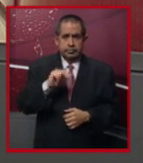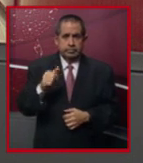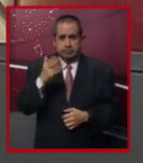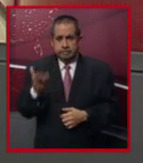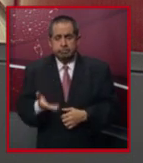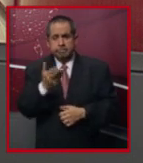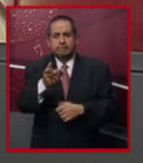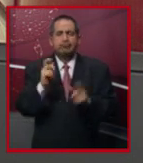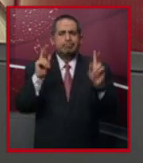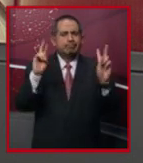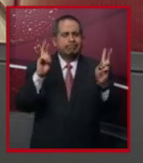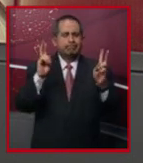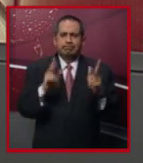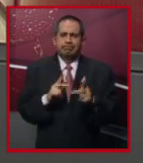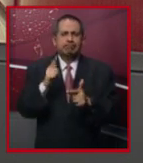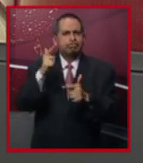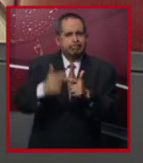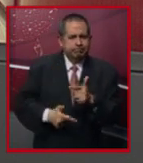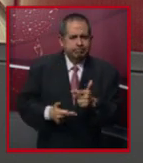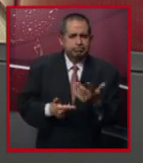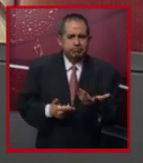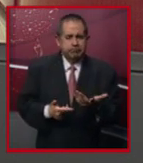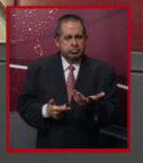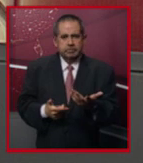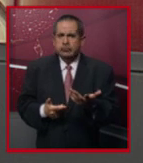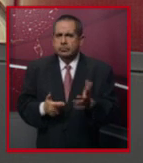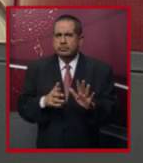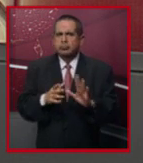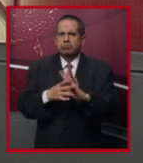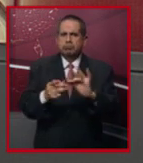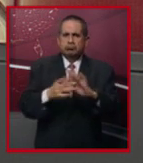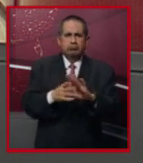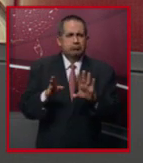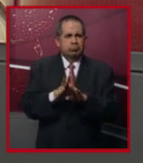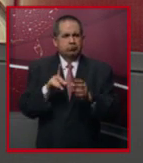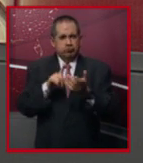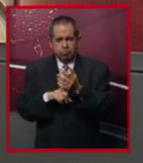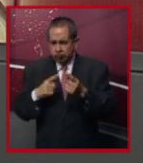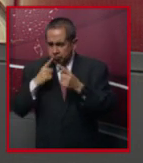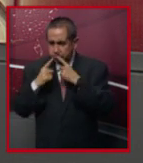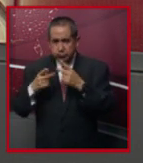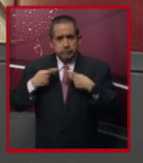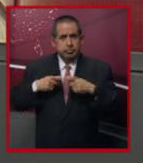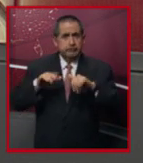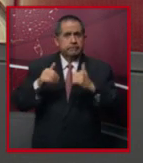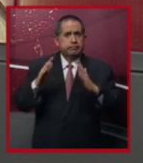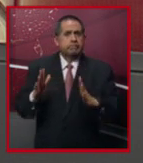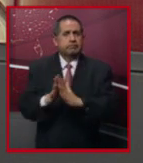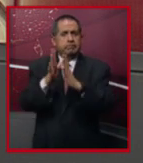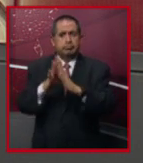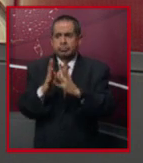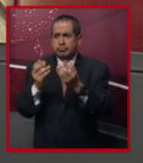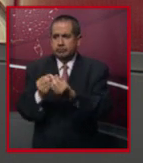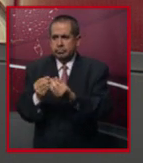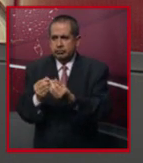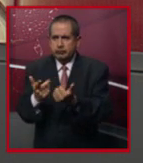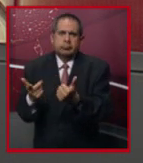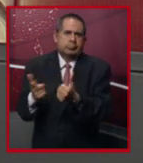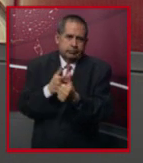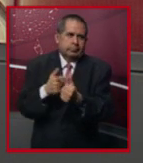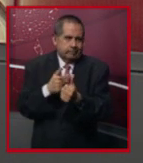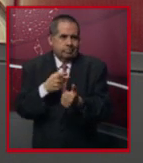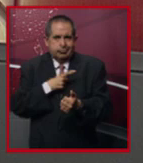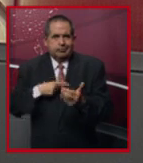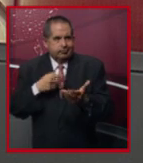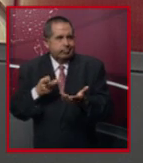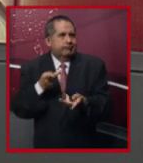moción suspensiva. Eso quiere decir, y expresó que resultaba paradójico que un dictamen que prevé la participación ciudadana no haya tomado en cuenta la